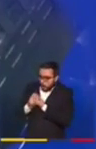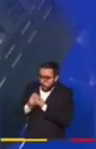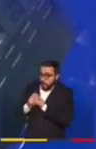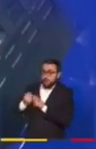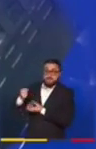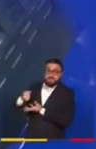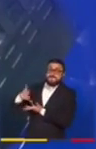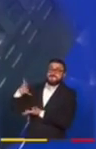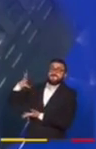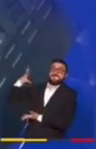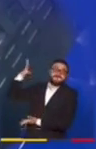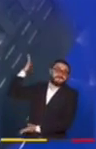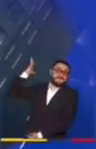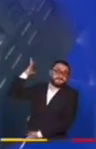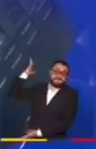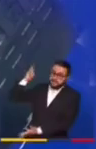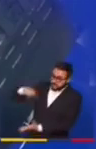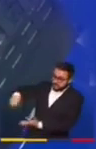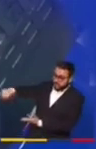enriquecidos,